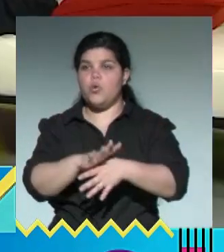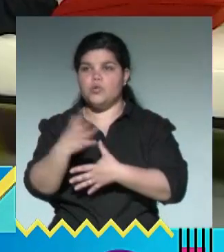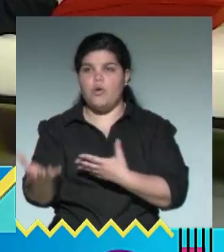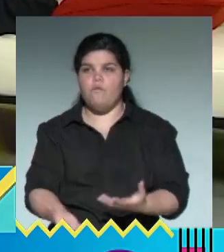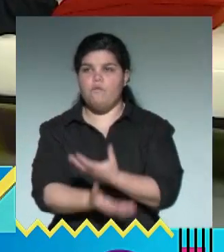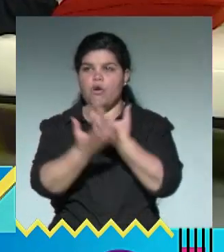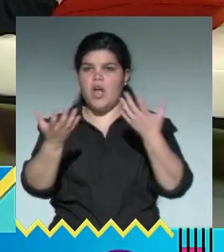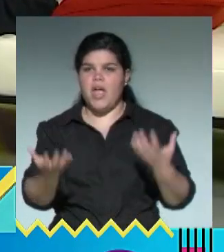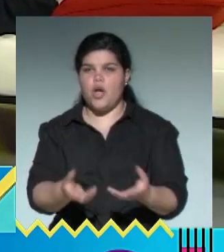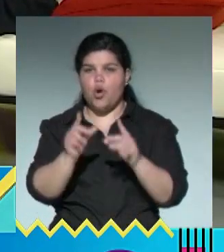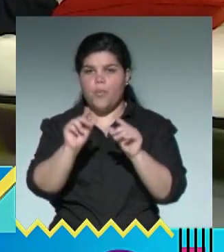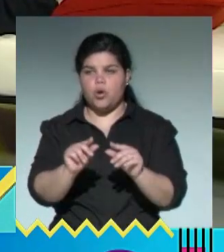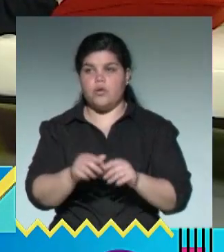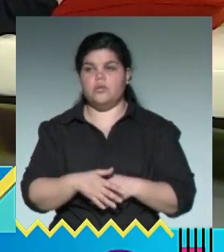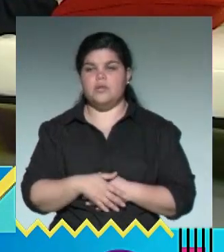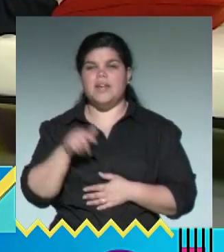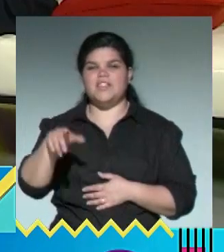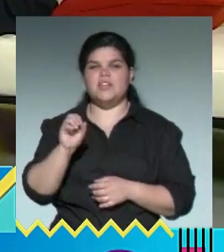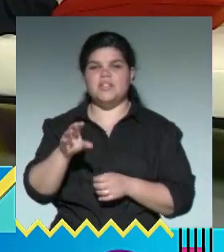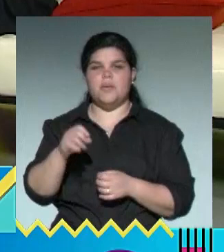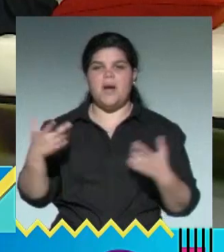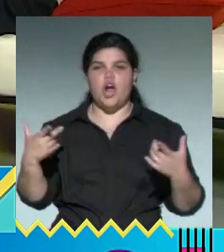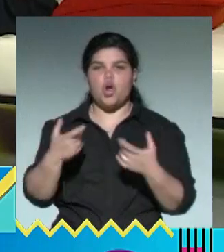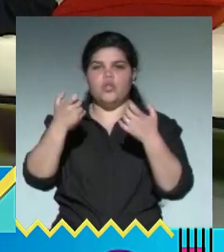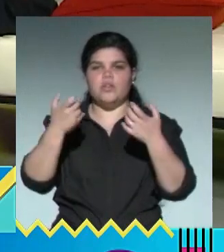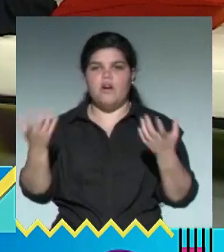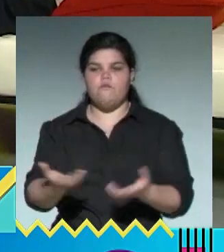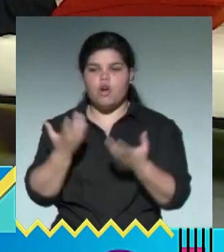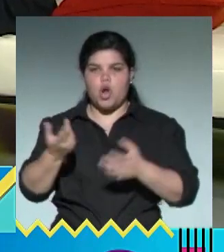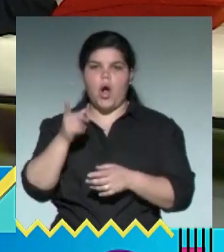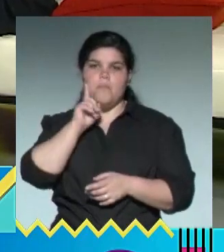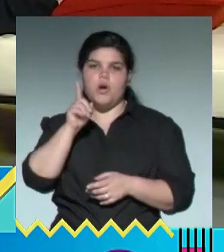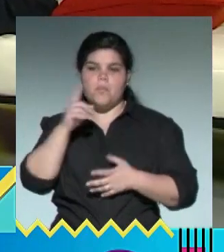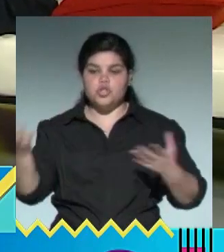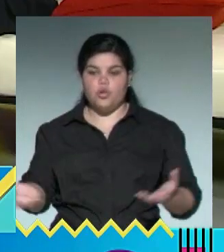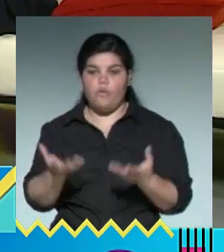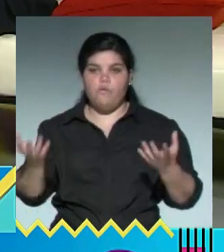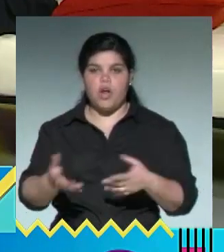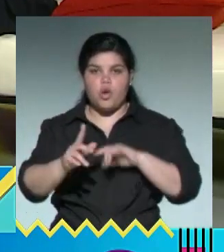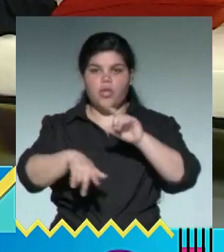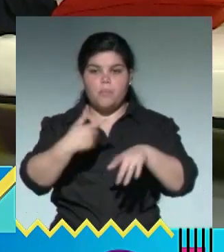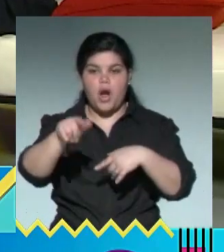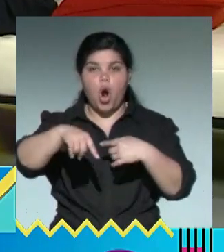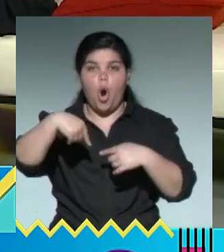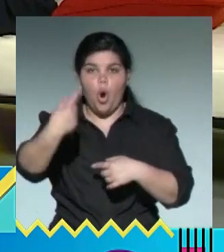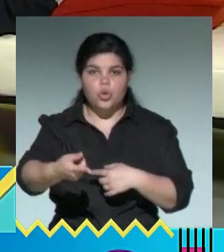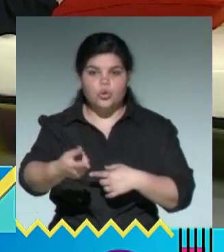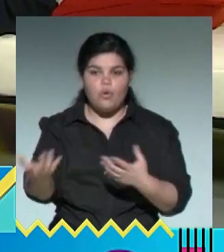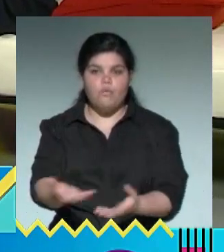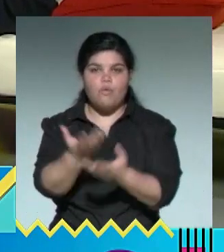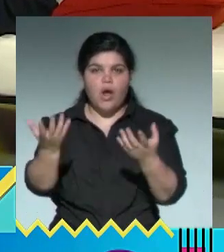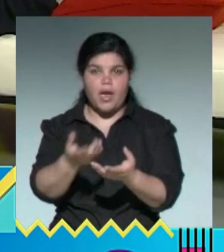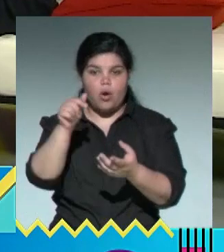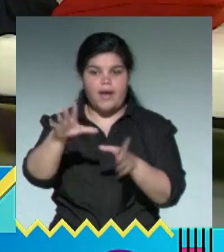el contrafuego se utiliza justamente para que el incendio no llegue hasta acá, sino uno mandarlo hacia allá. Terminás quemando vos